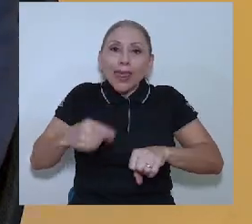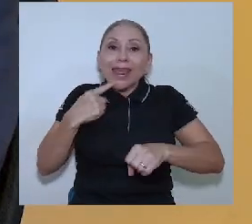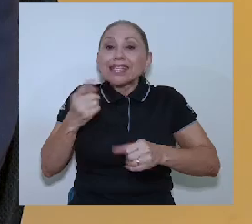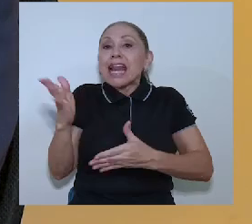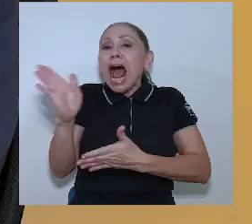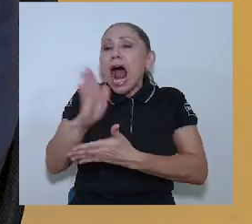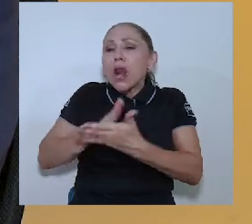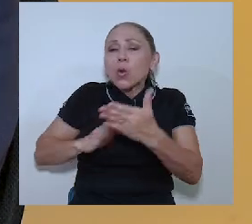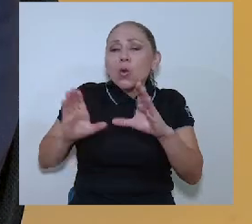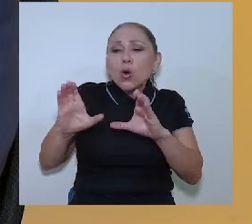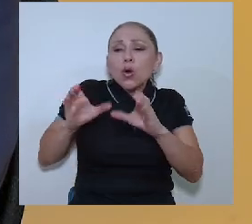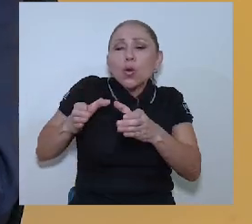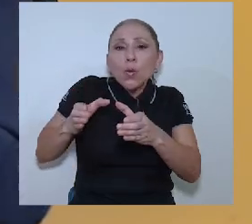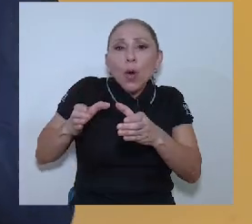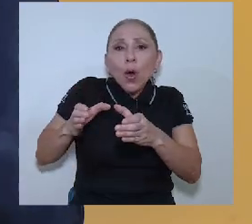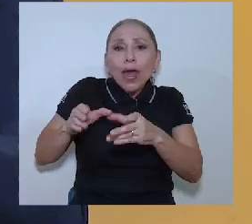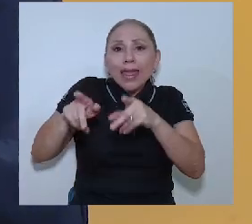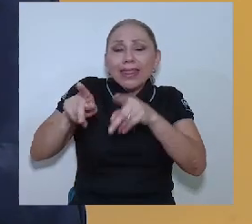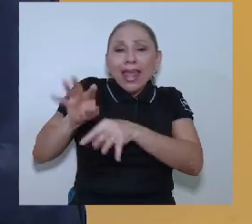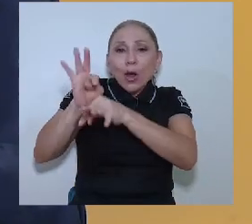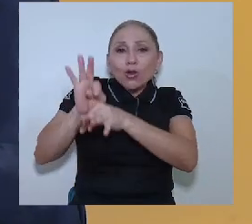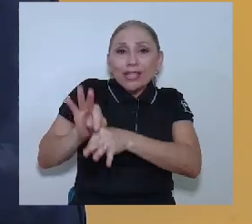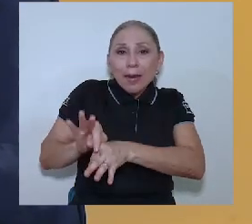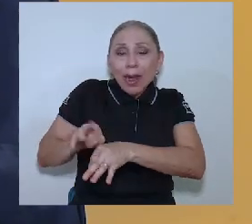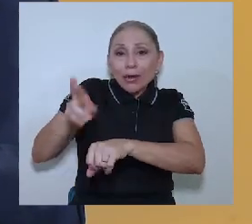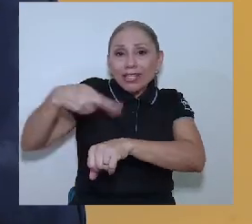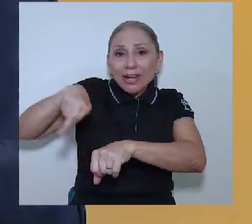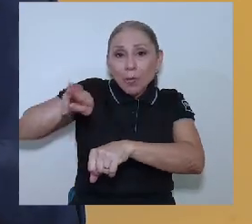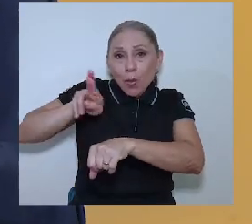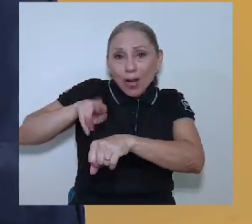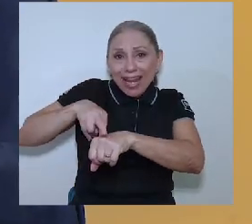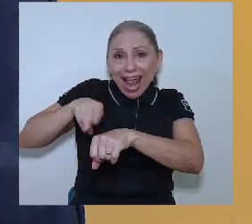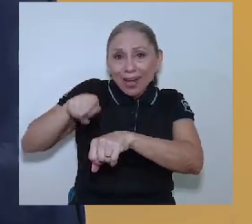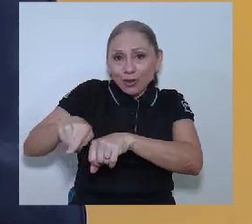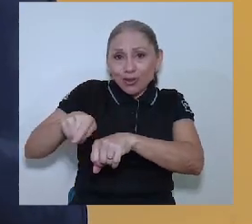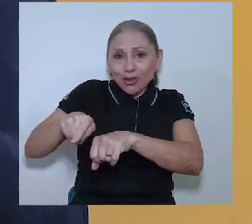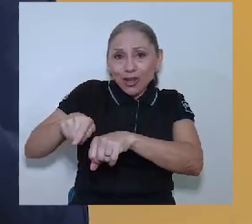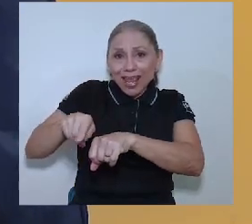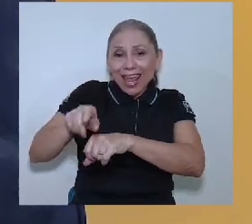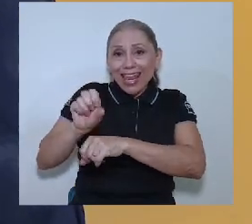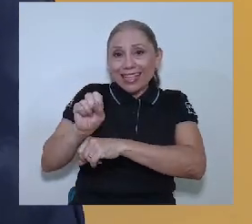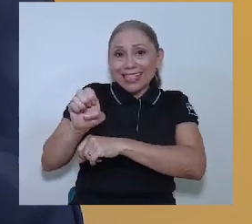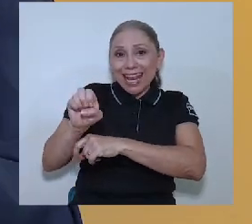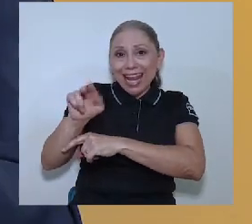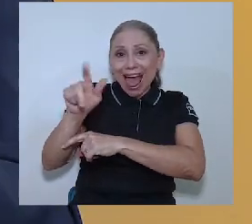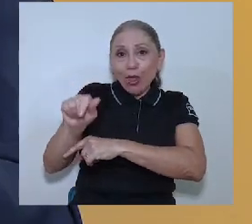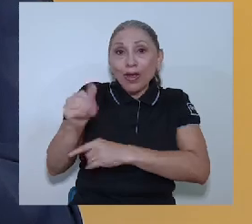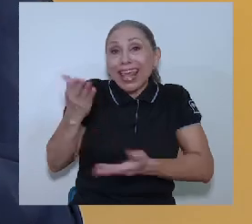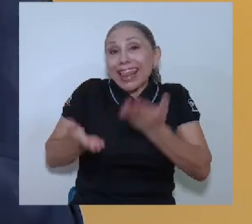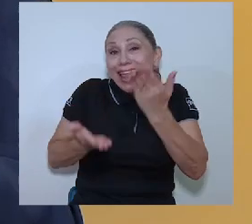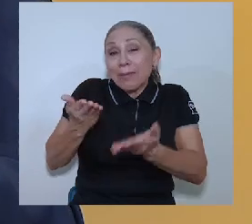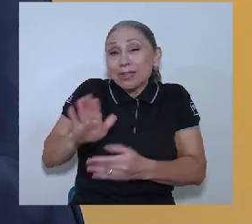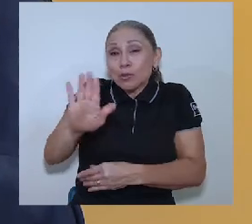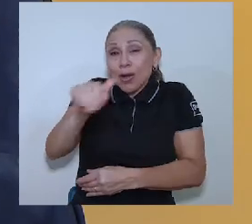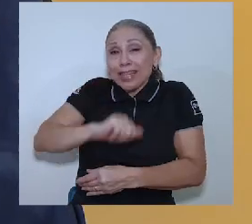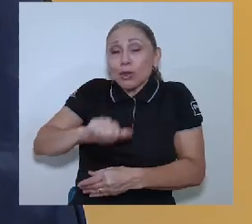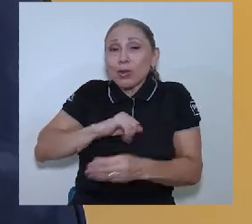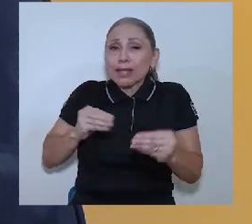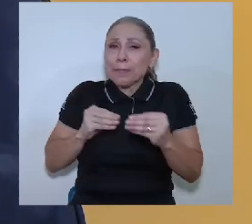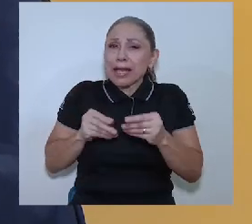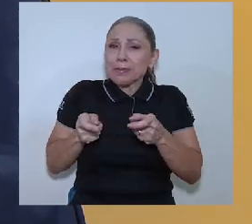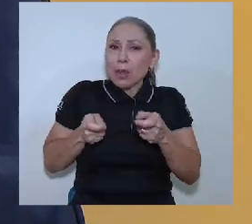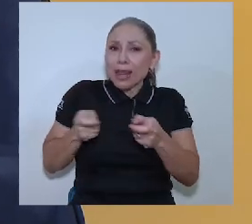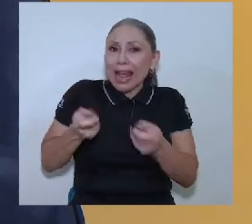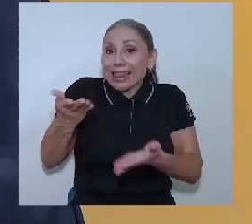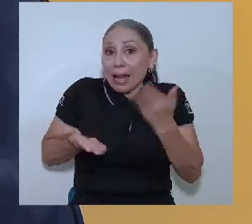de conservadores republicanos en el Senado que probablemente porque su actitud es más moderada puedan